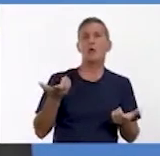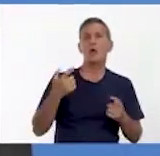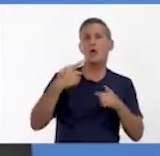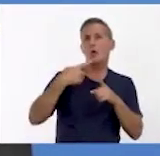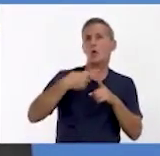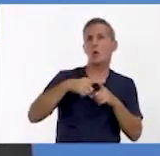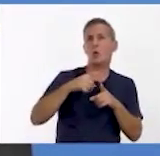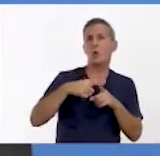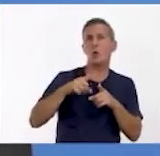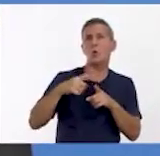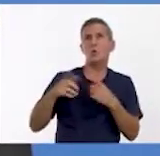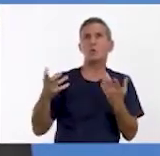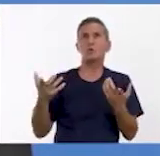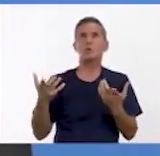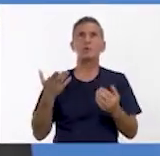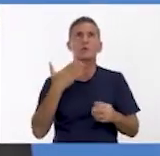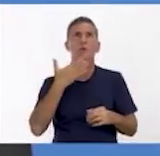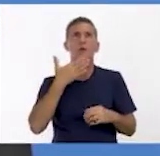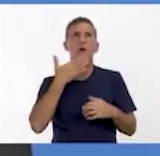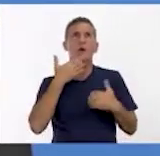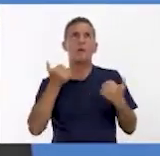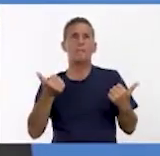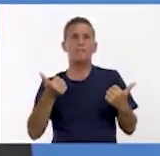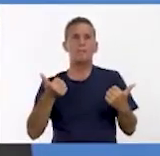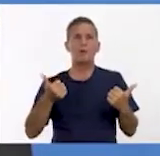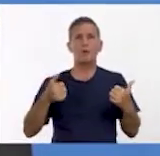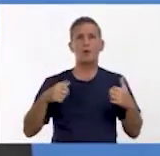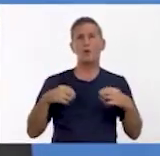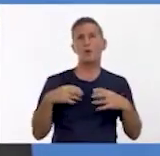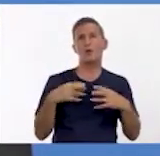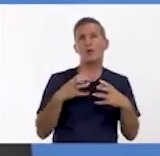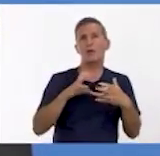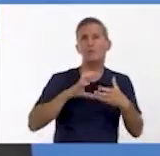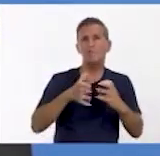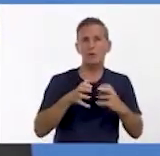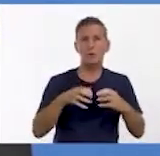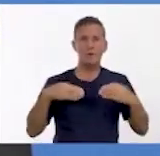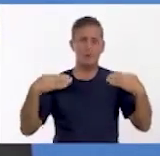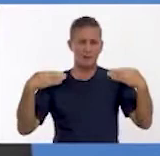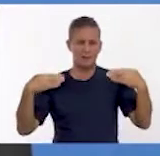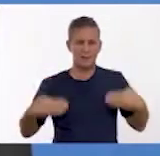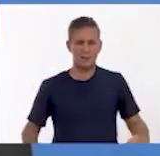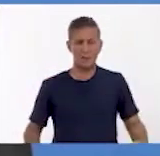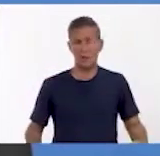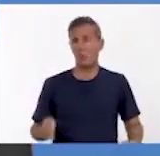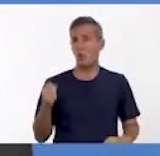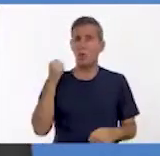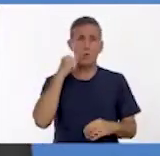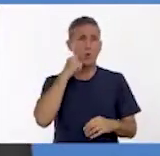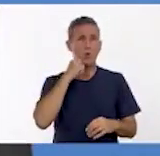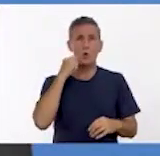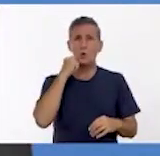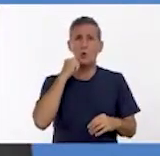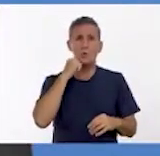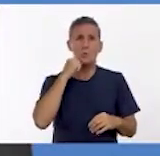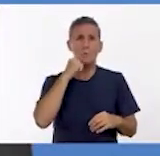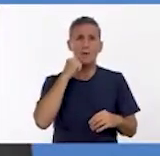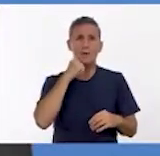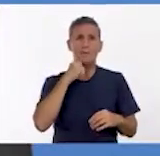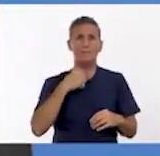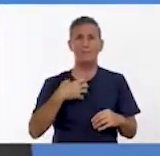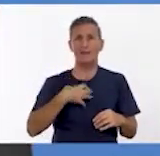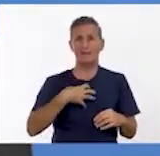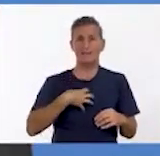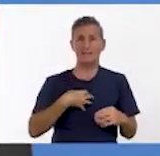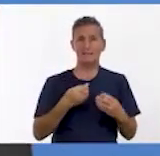mejores equipos técnicos o más sofisticados, las mejores innovaciones en la salud. ¿Quiénes son los principales